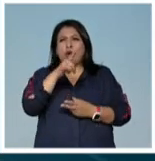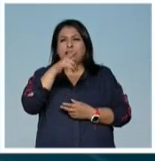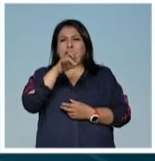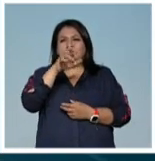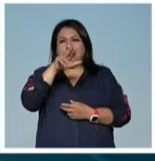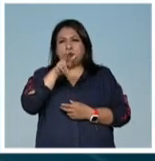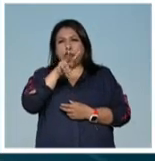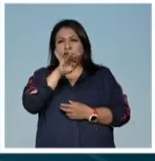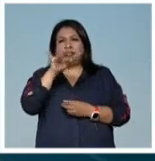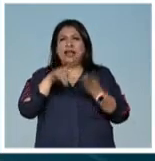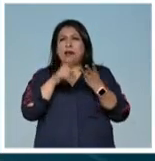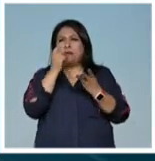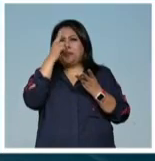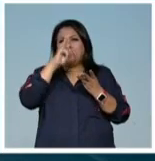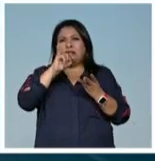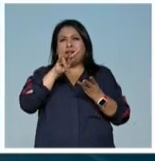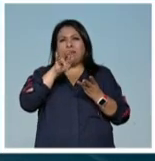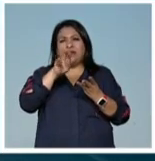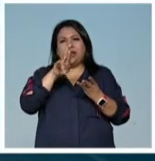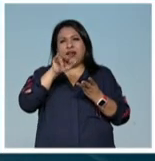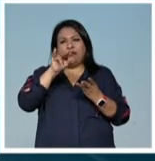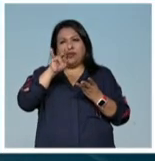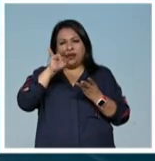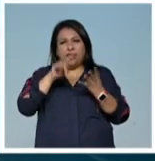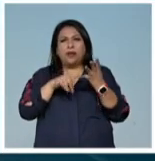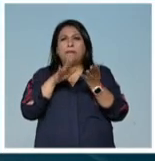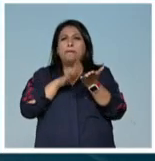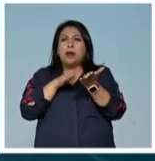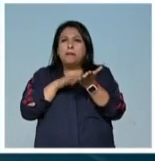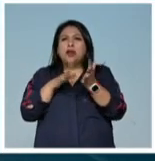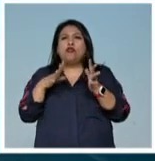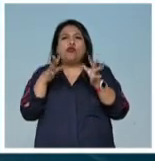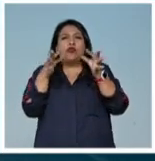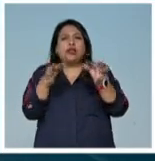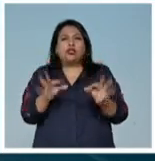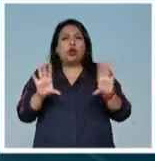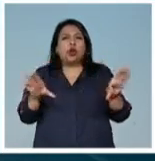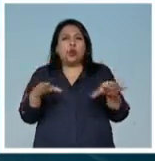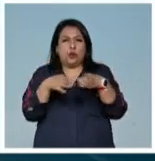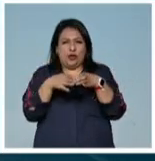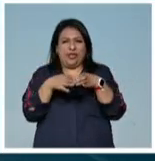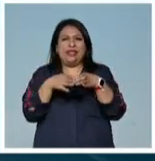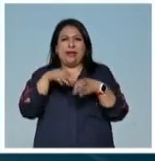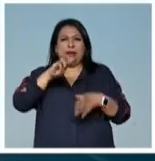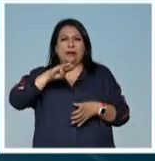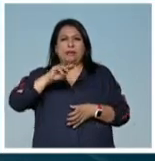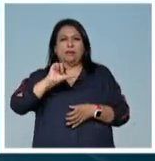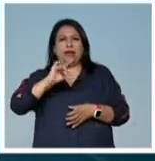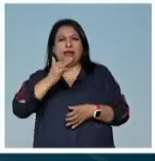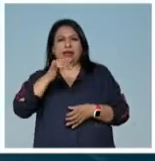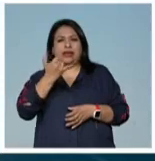López, el compositor Javier Andrade Rivera y los documentos fundacionales de la comunidad de Maguey Blanco.